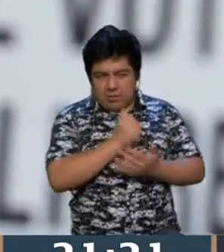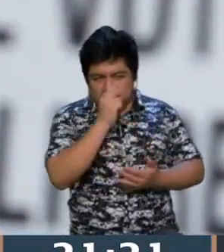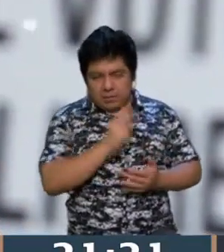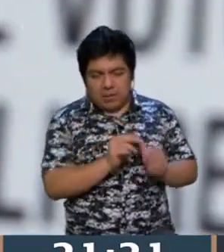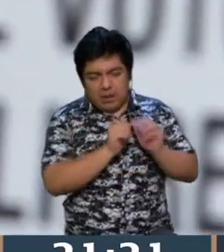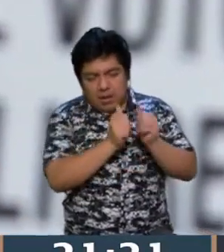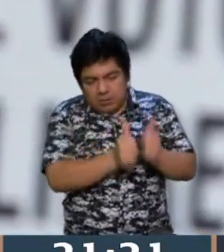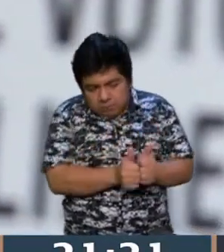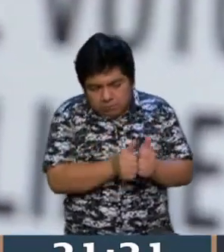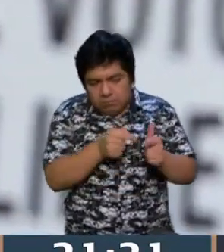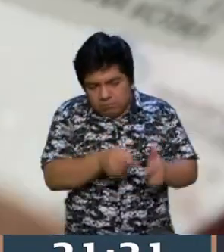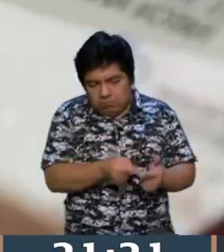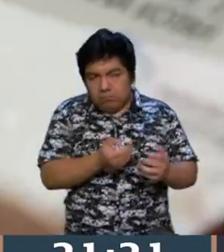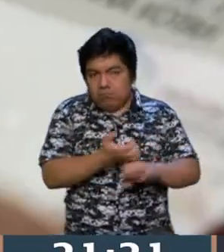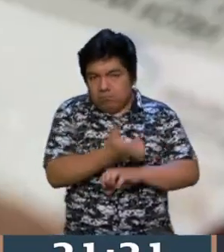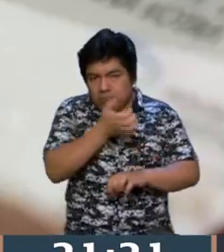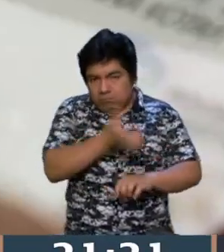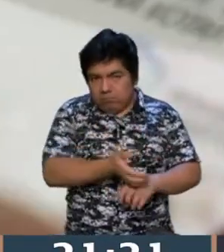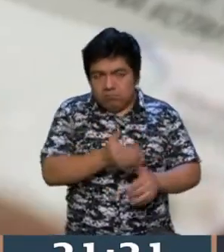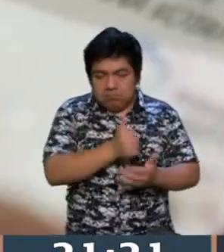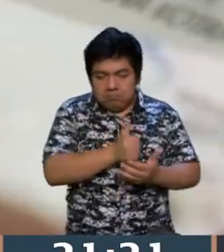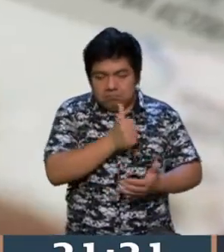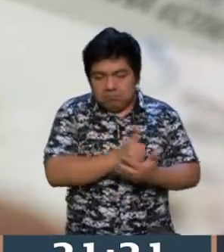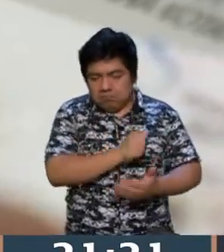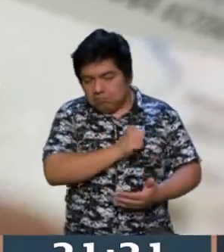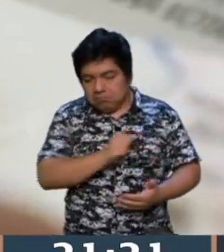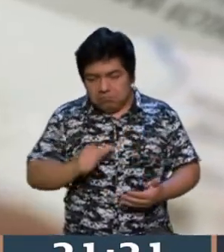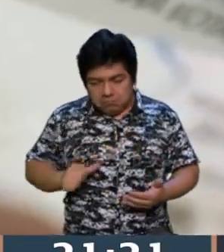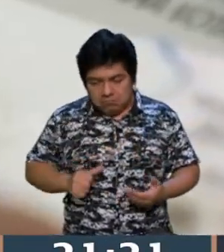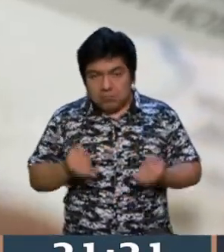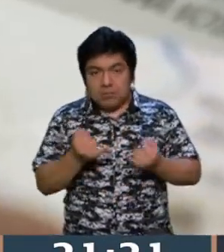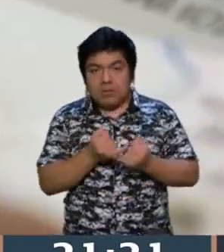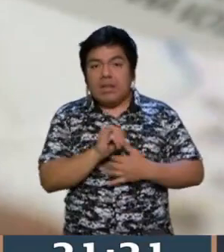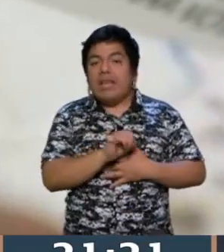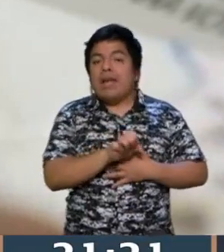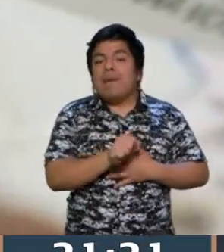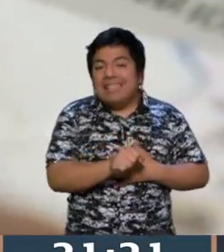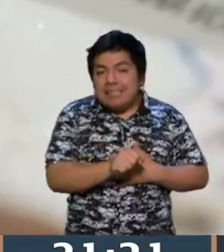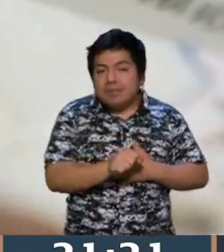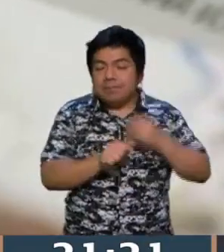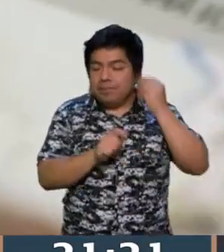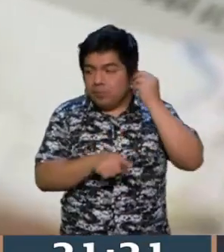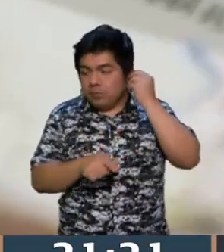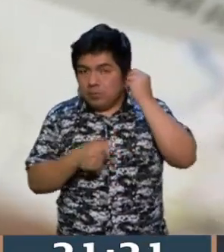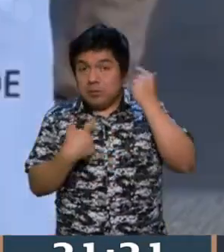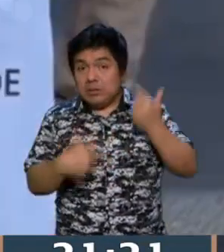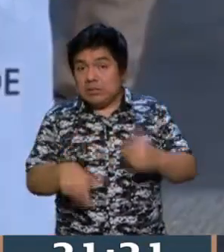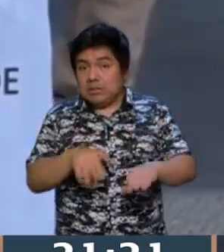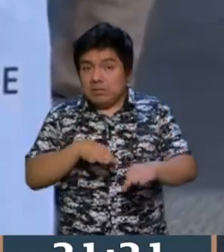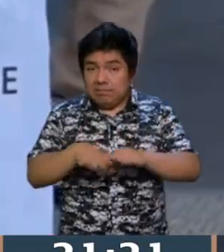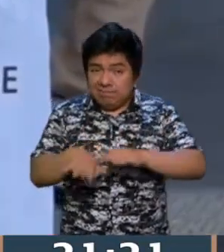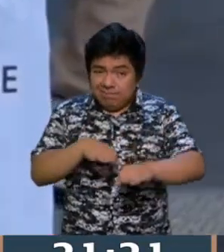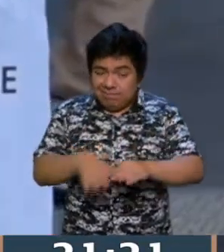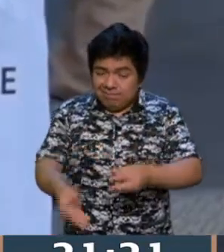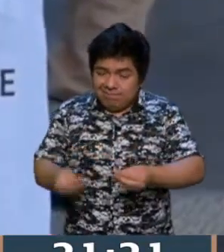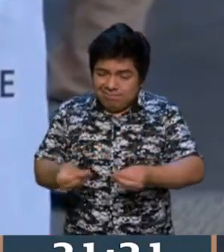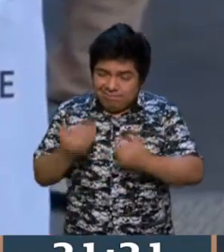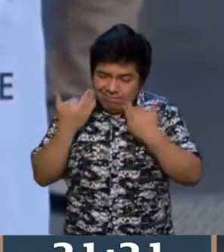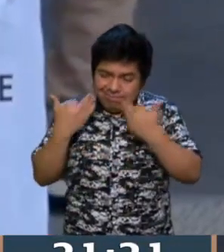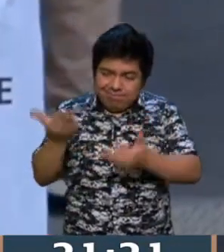las diputaciones locales y las demás instancias en el instituto. Entonces es un trabajo muy arduo, un trabajo